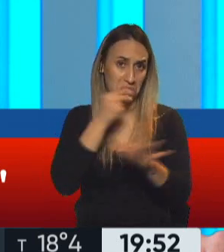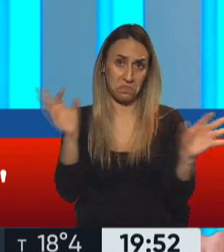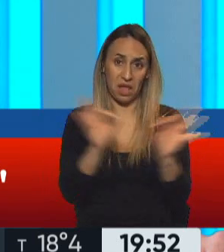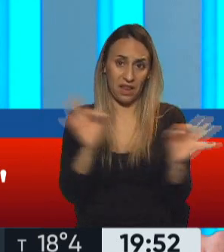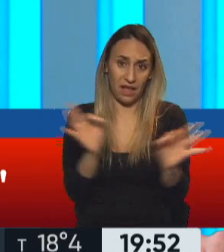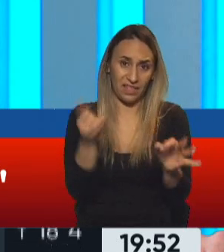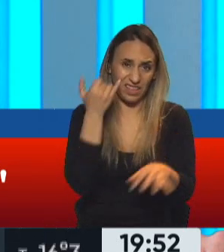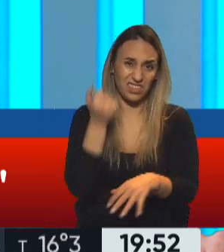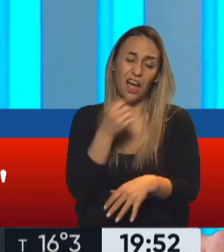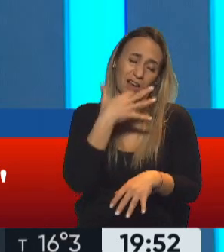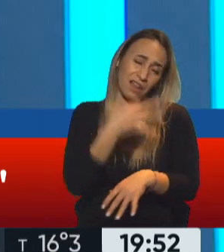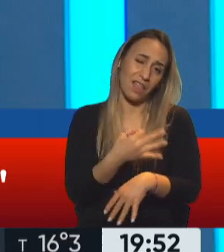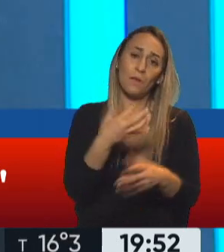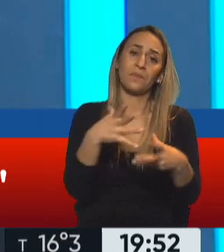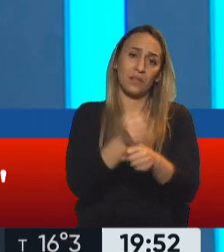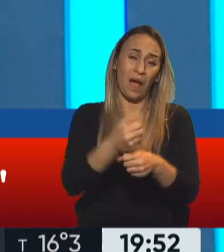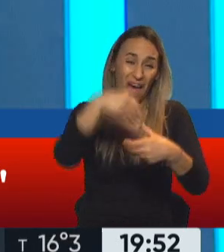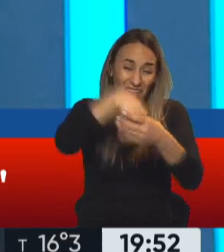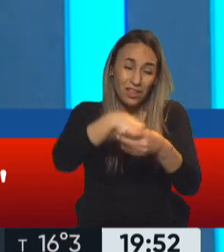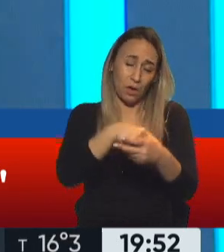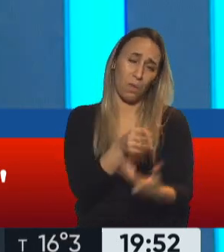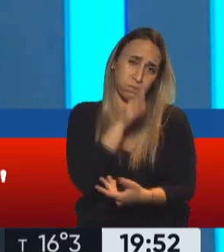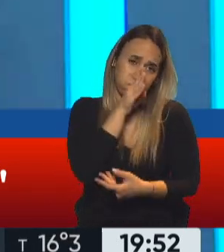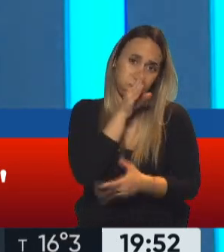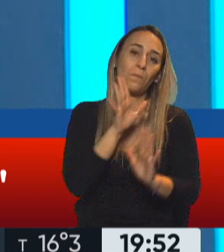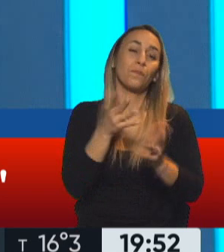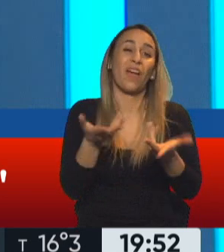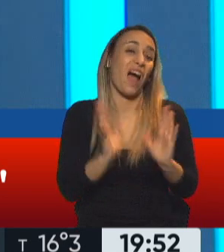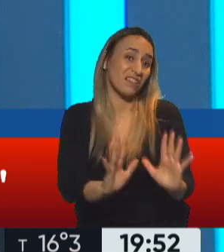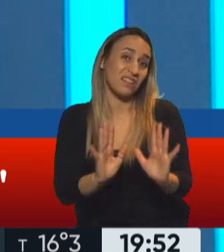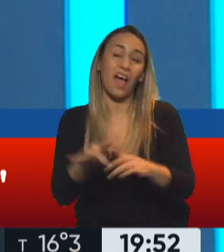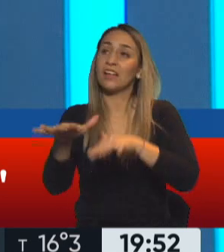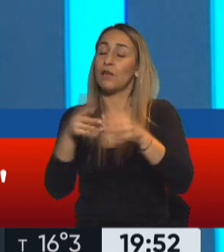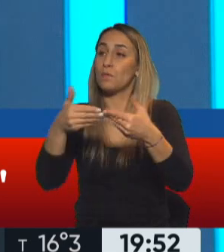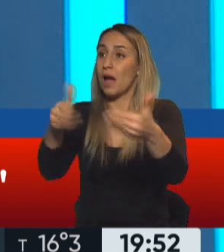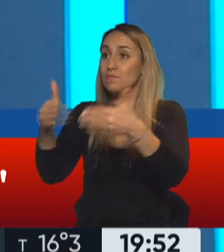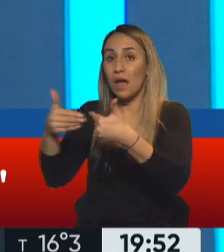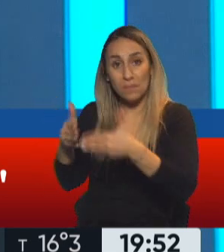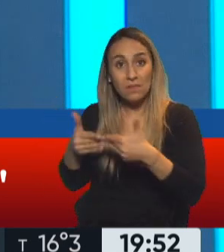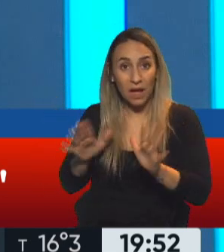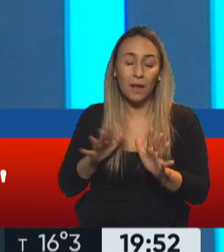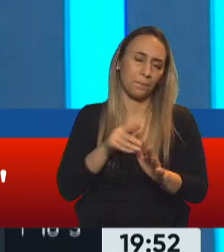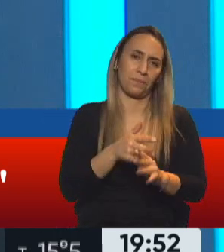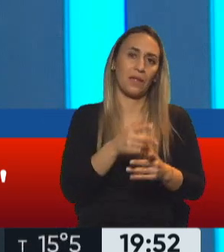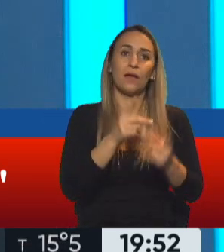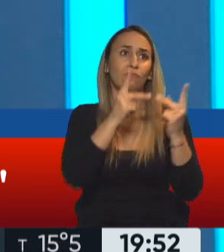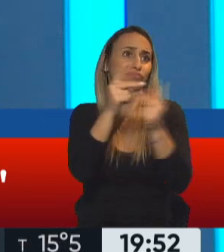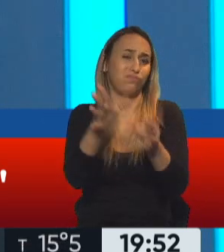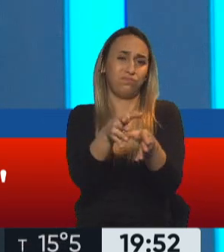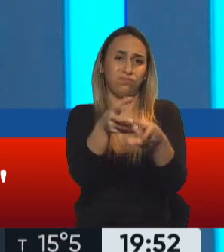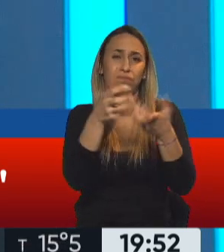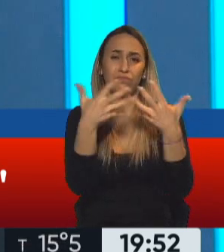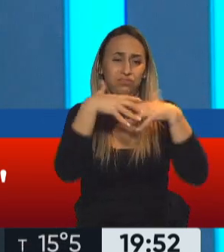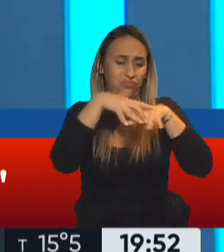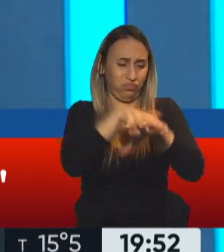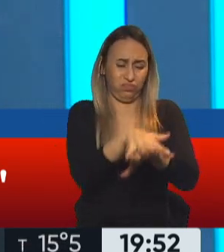se viaja amontonados, digamos. Claro, en la medida en que las actividades aumentan sucede eso, pero si se hace con barbijo puesto todo el tiempo, si hay